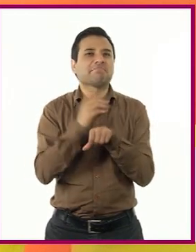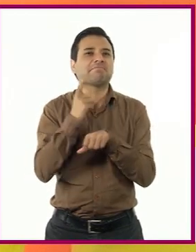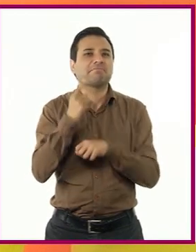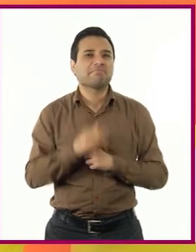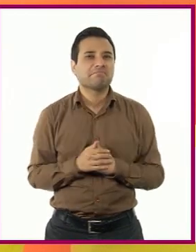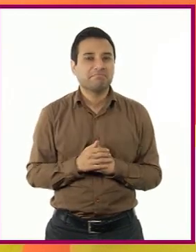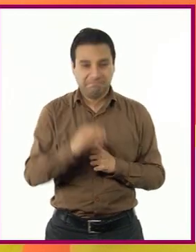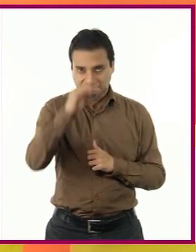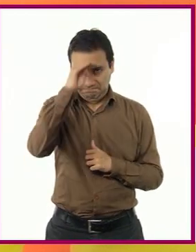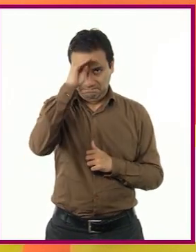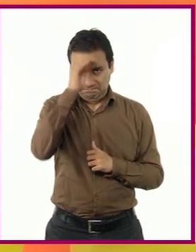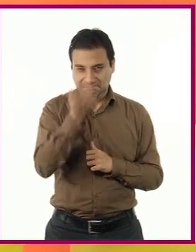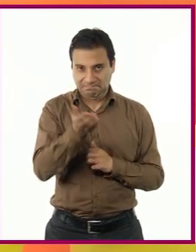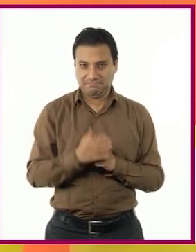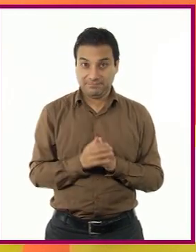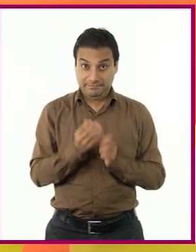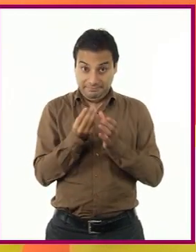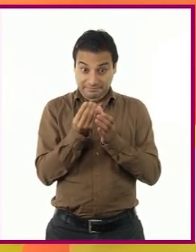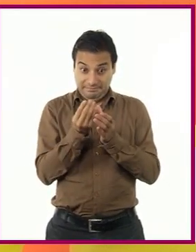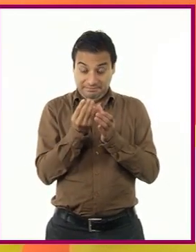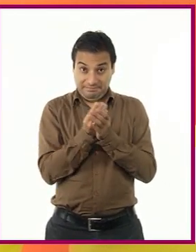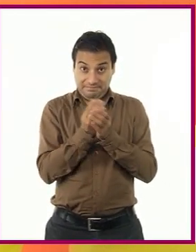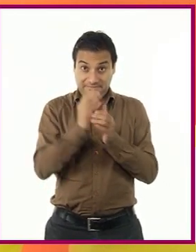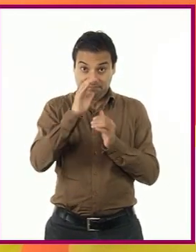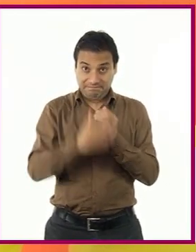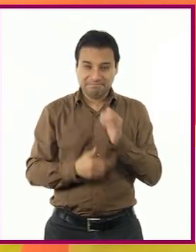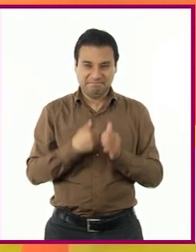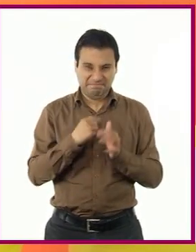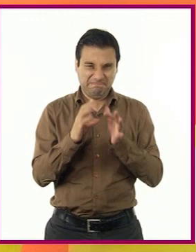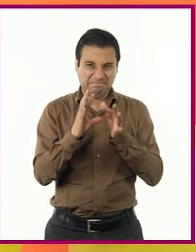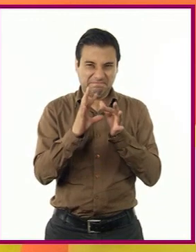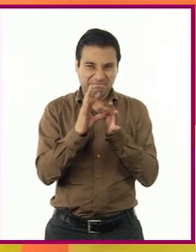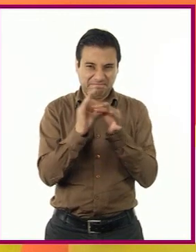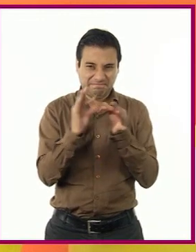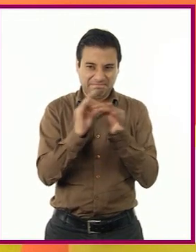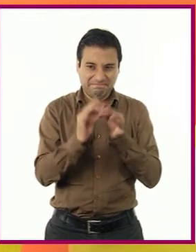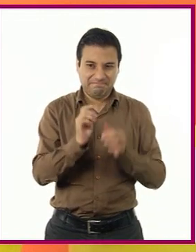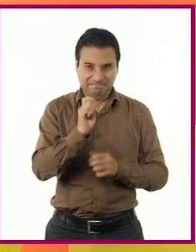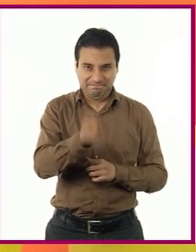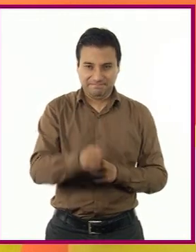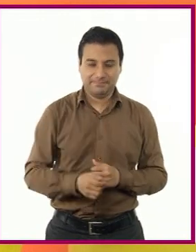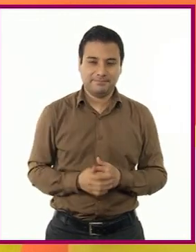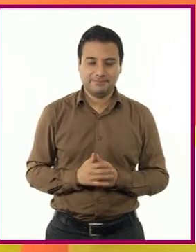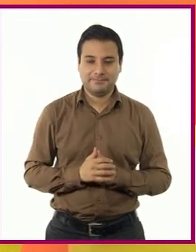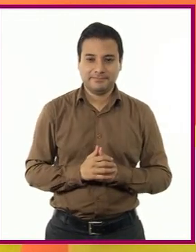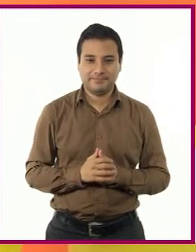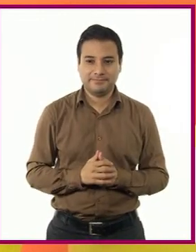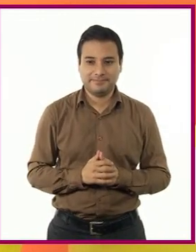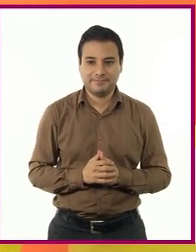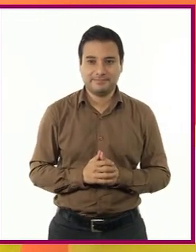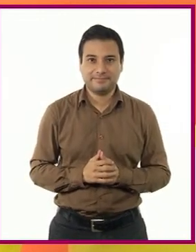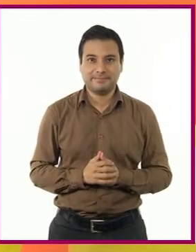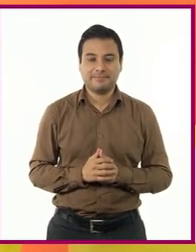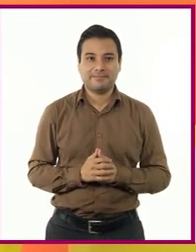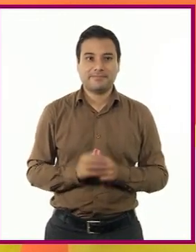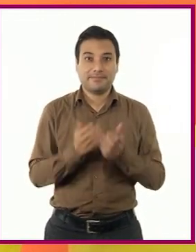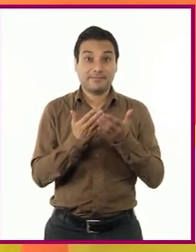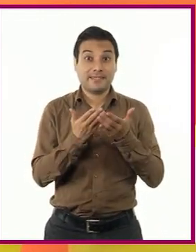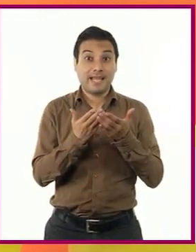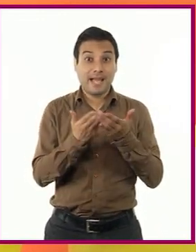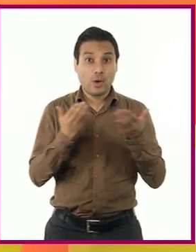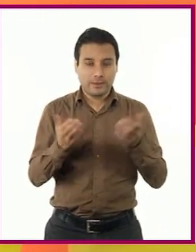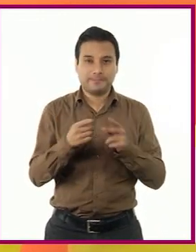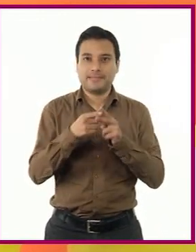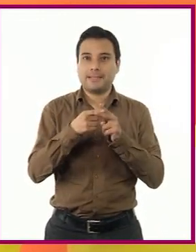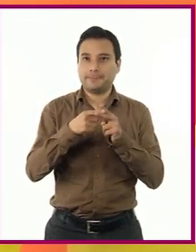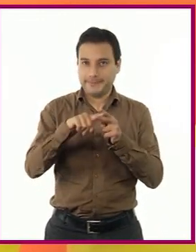produce. Al final de nuestra sesión explicaremos brevemente dicha situación. Ahora, comencemos